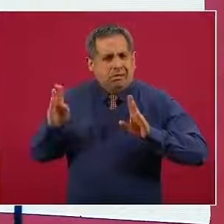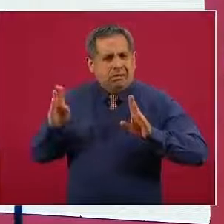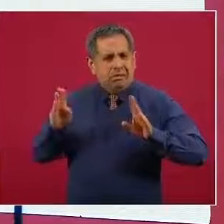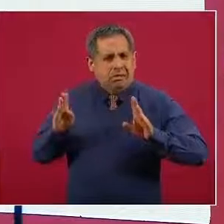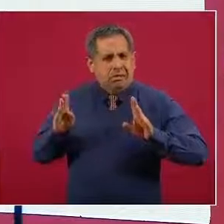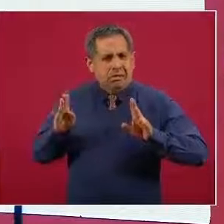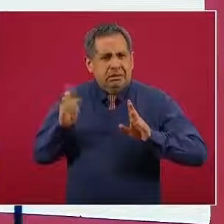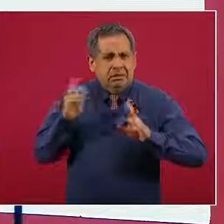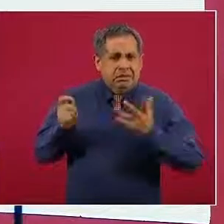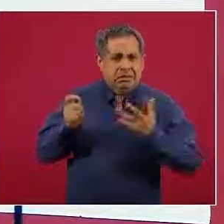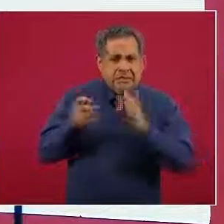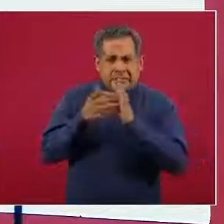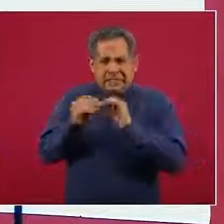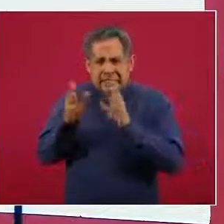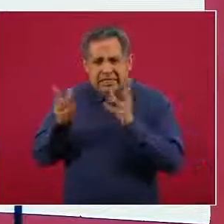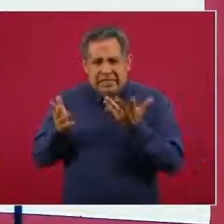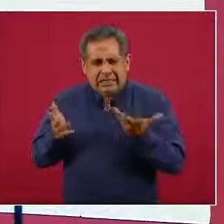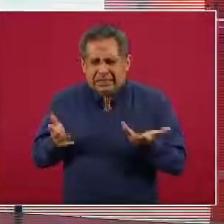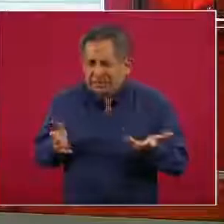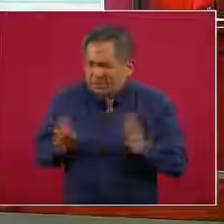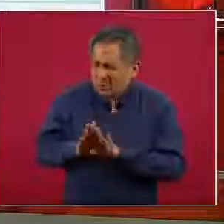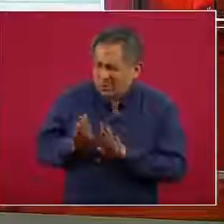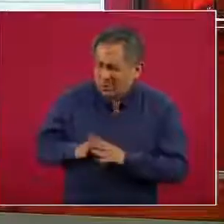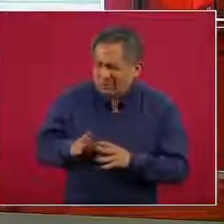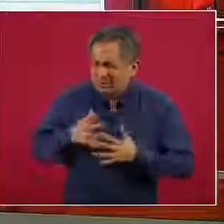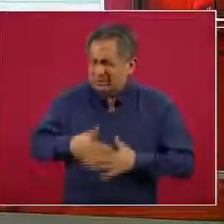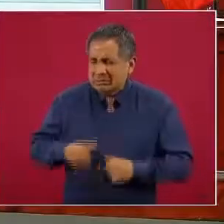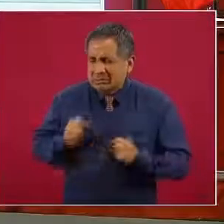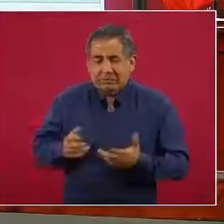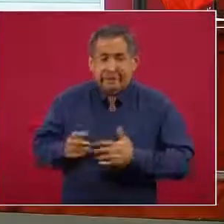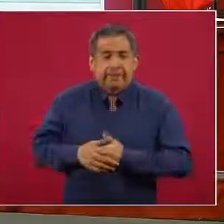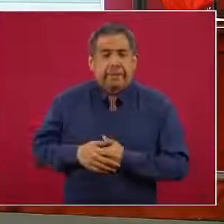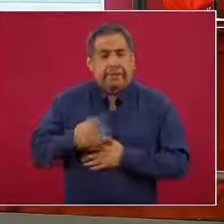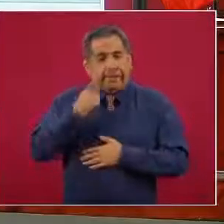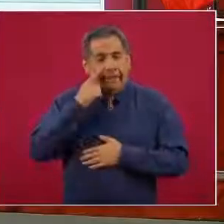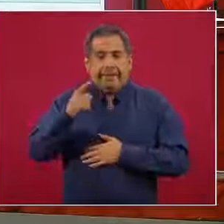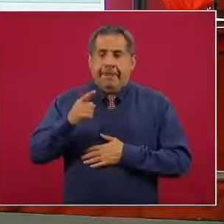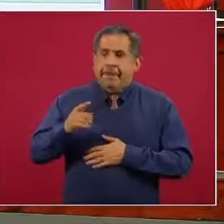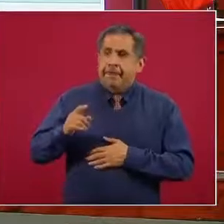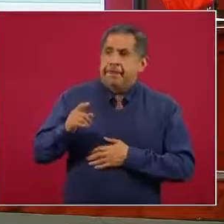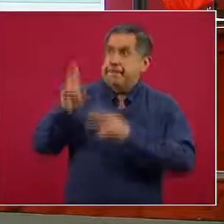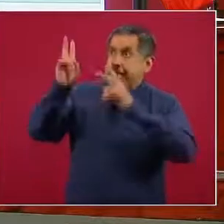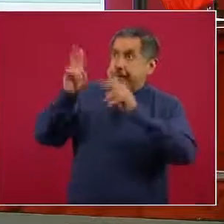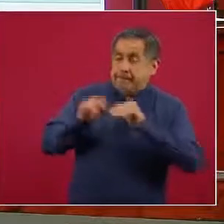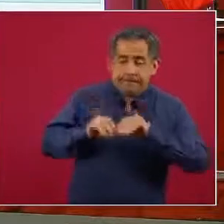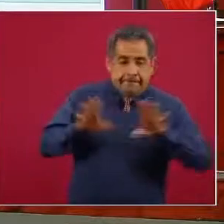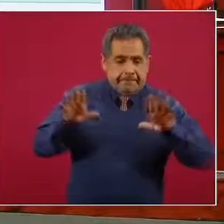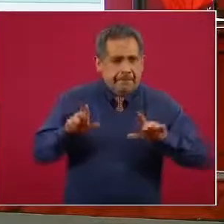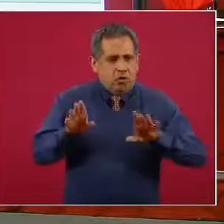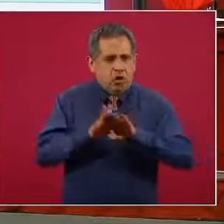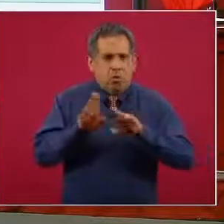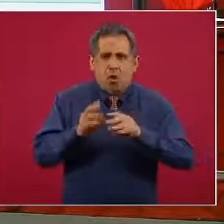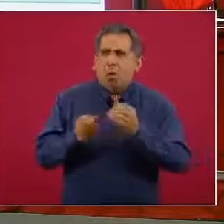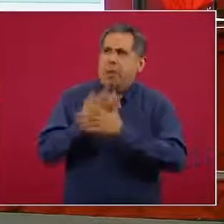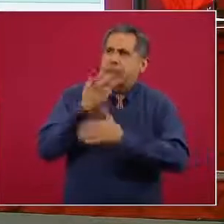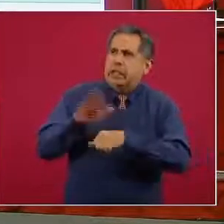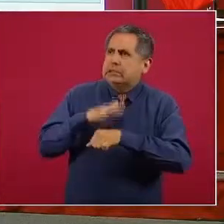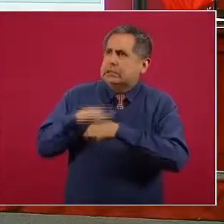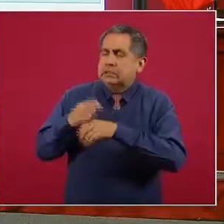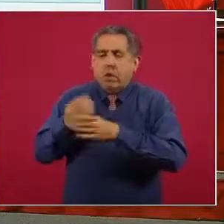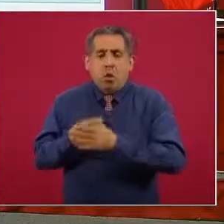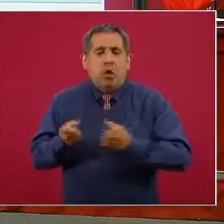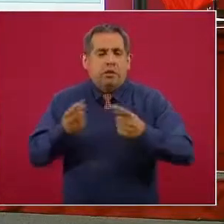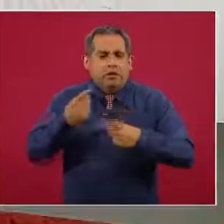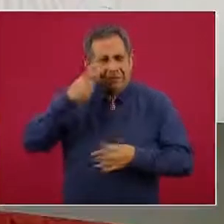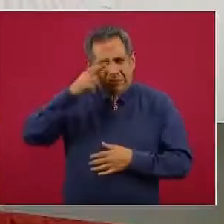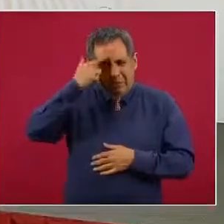que no podrían tener una explicación epidemiológica. Cuando presentamos las actualizaciones de la clasificación de casos,